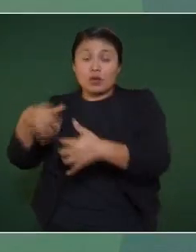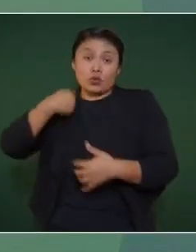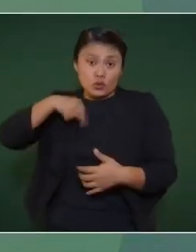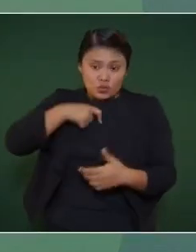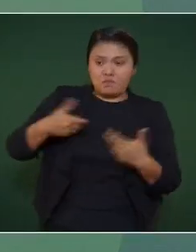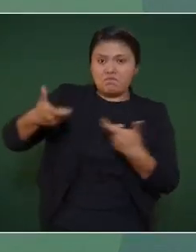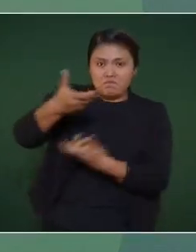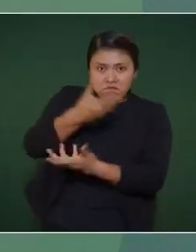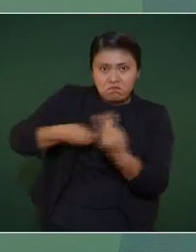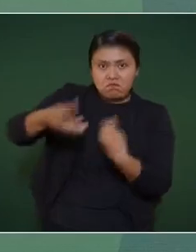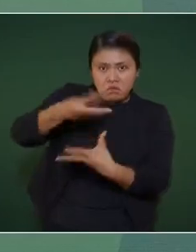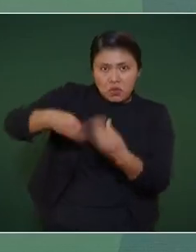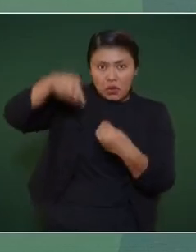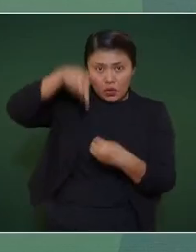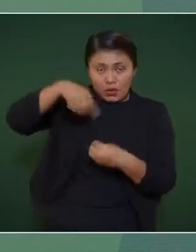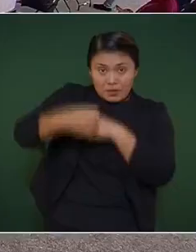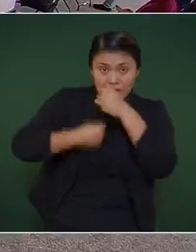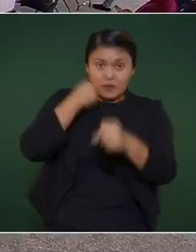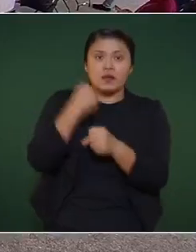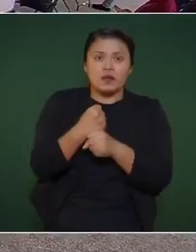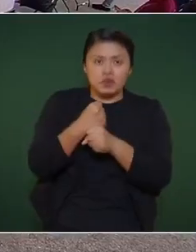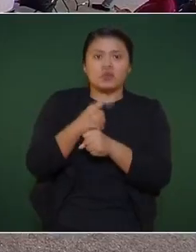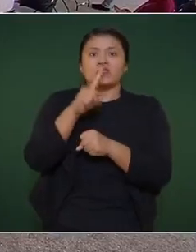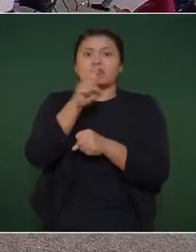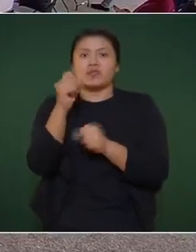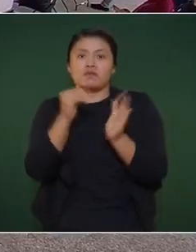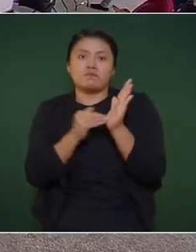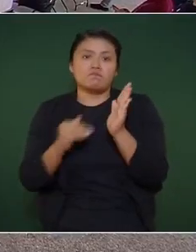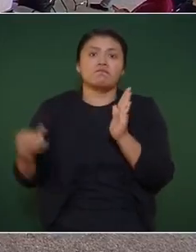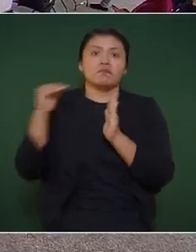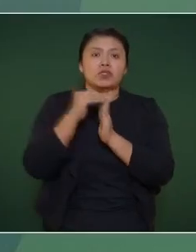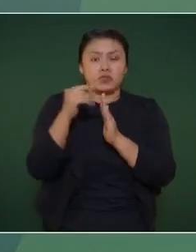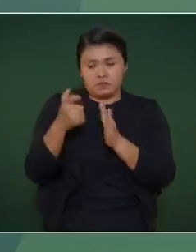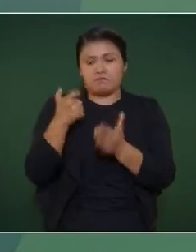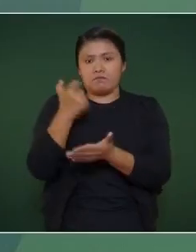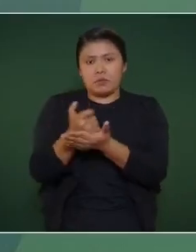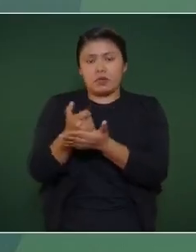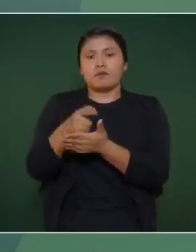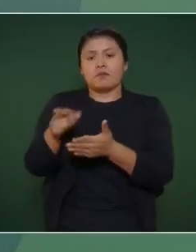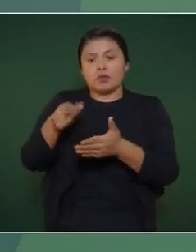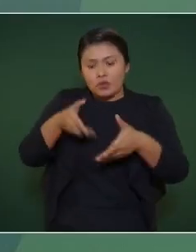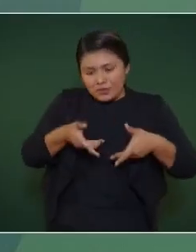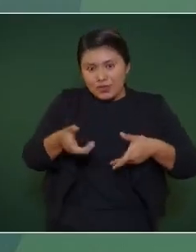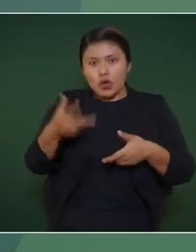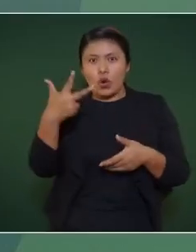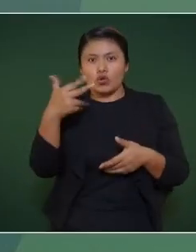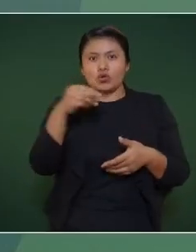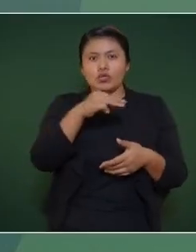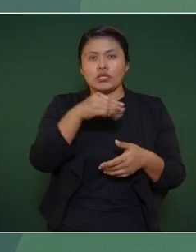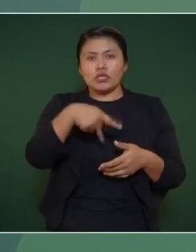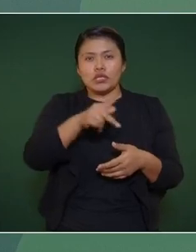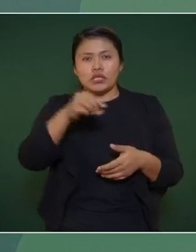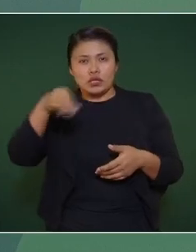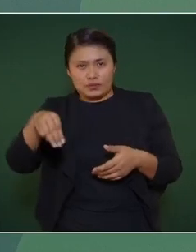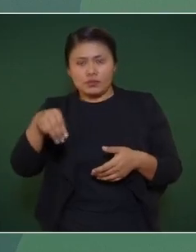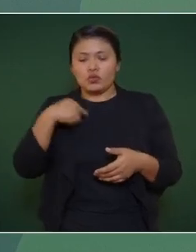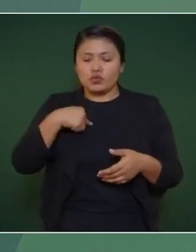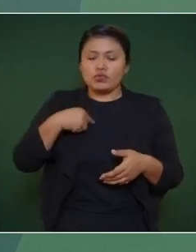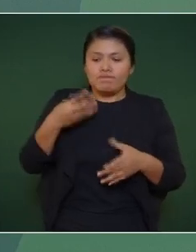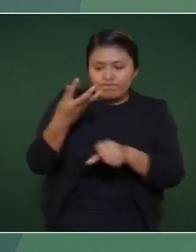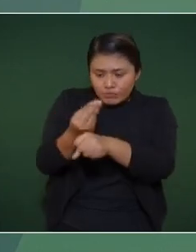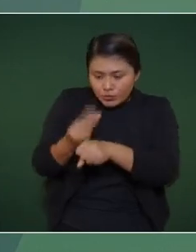millones de pesos para esa zona y va a rehabilitar todos los 8 kilómetros que hay ahí. Esa es la inversión